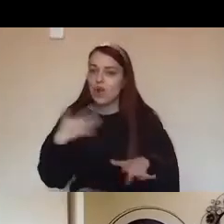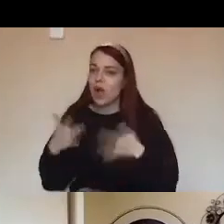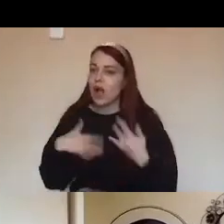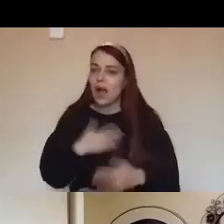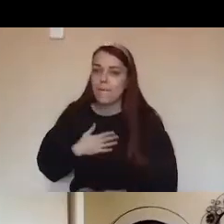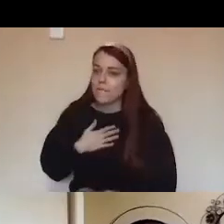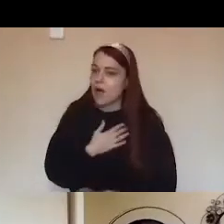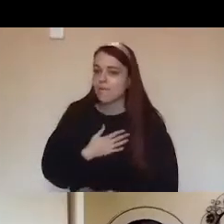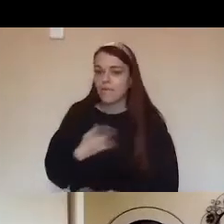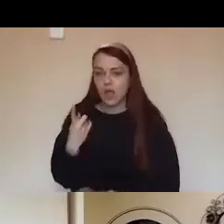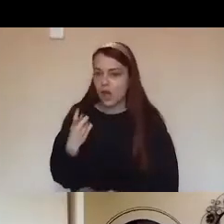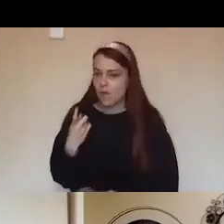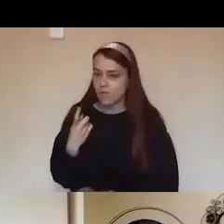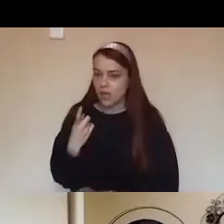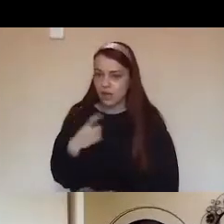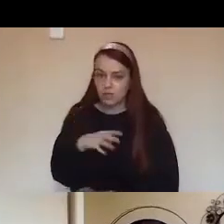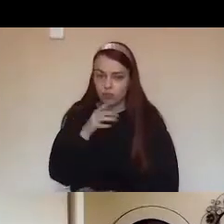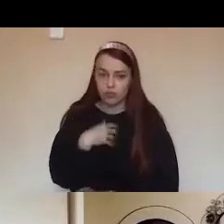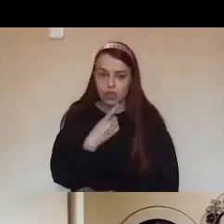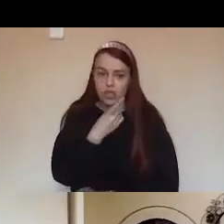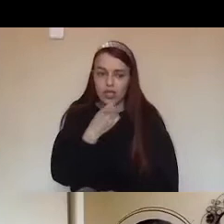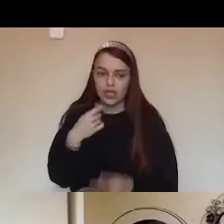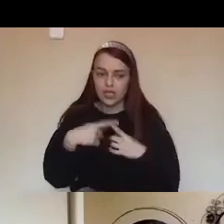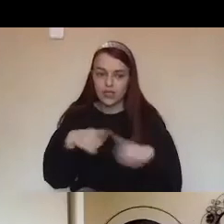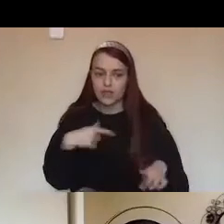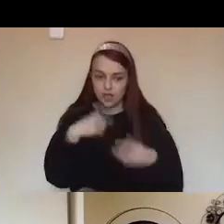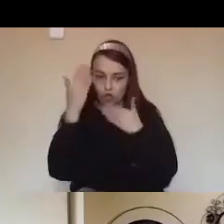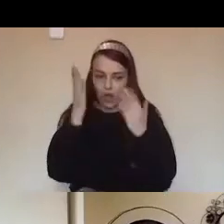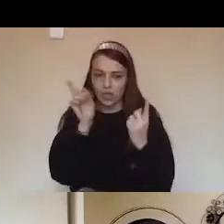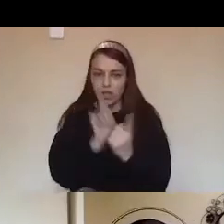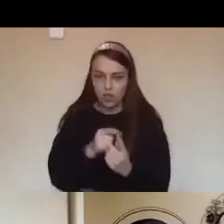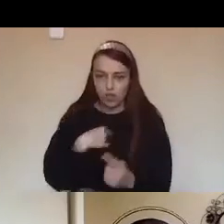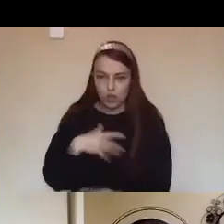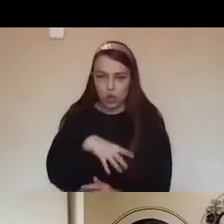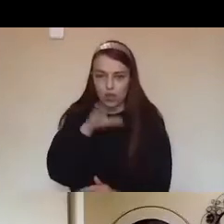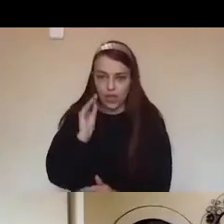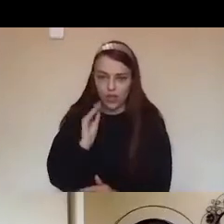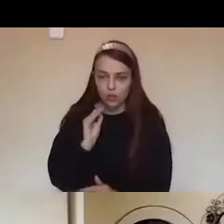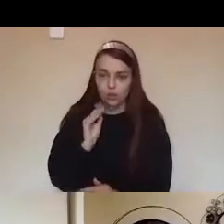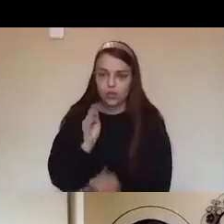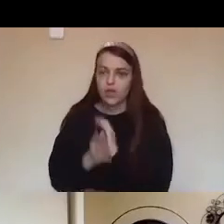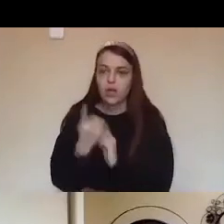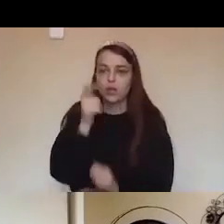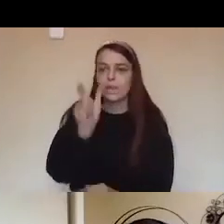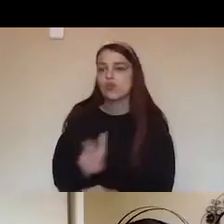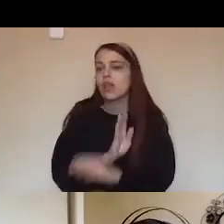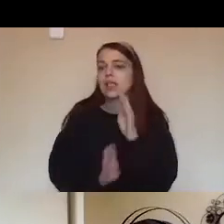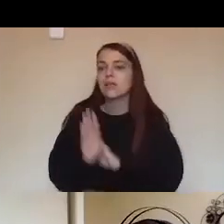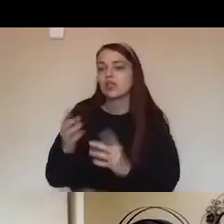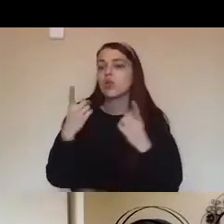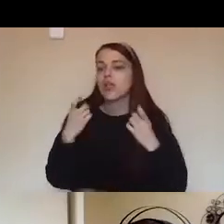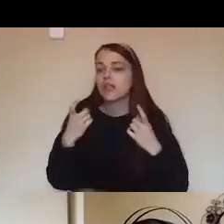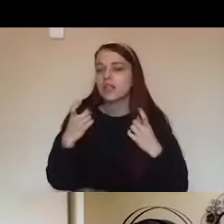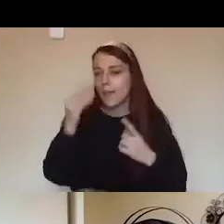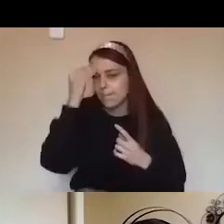entendiendo diversas necesidades que pueden tener las personas. No solo pensando en las necesidades que pueda tener una persona con discapacidad, sino